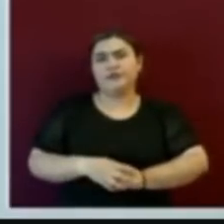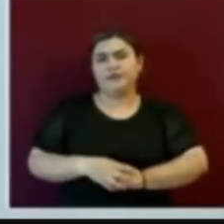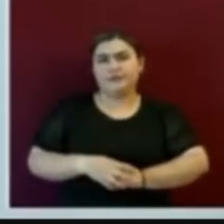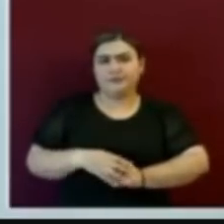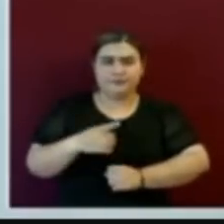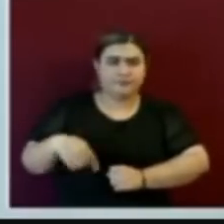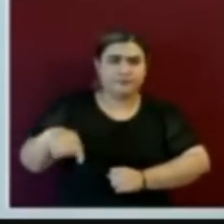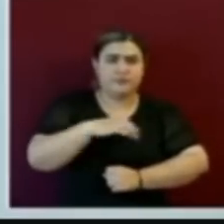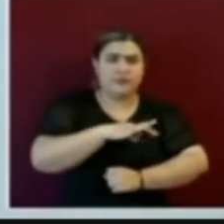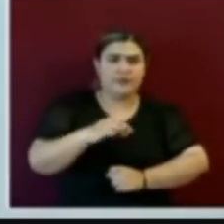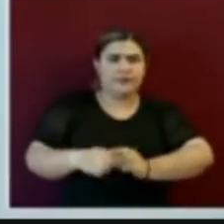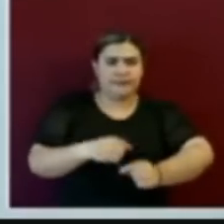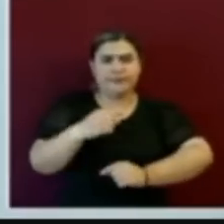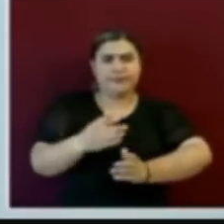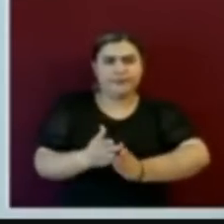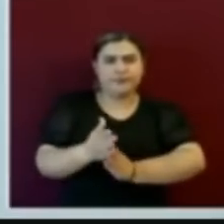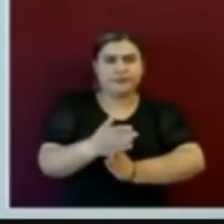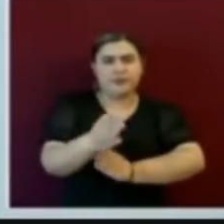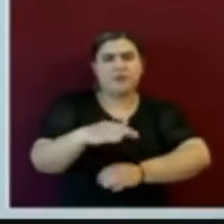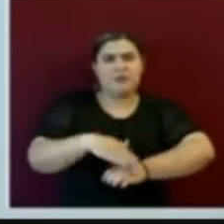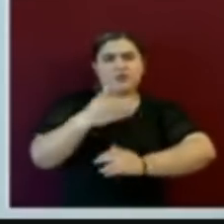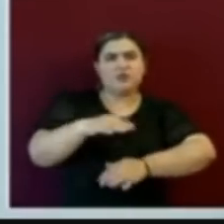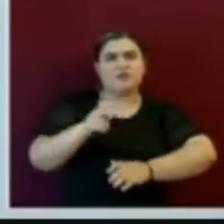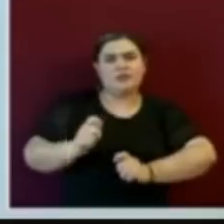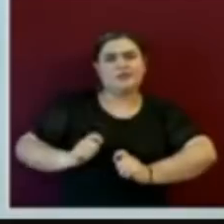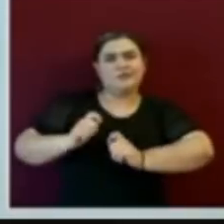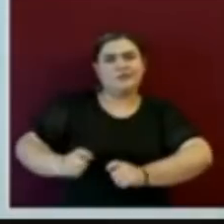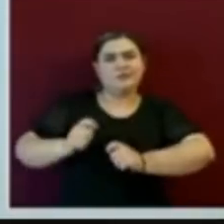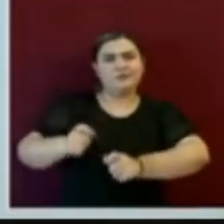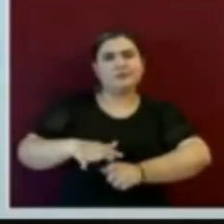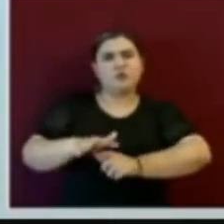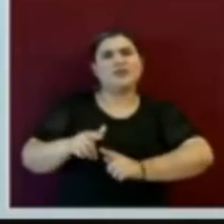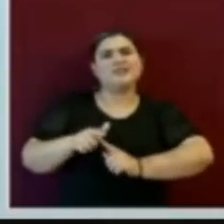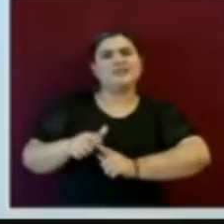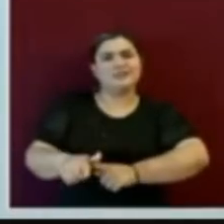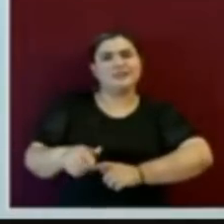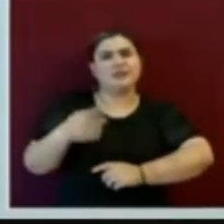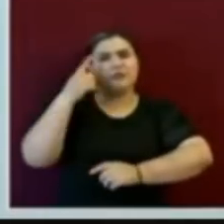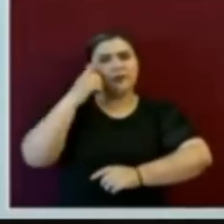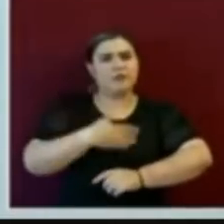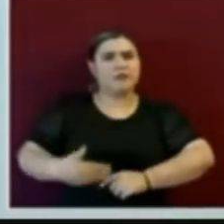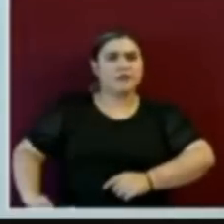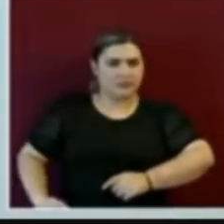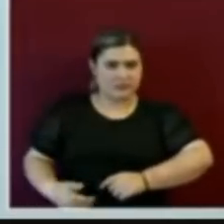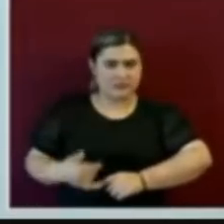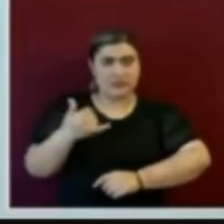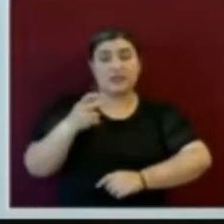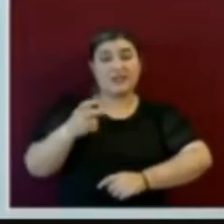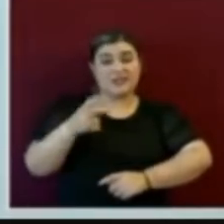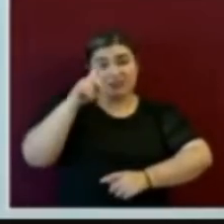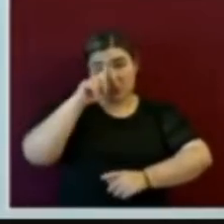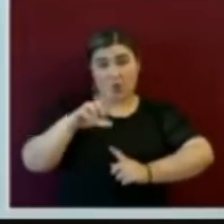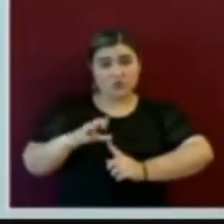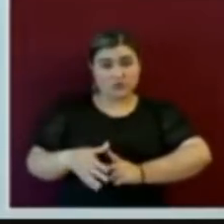de conducir el proceso de sucesión presidencial. Este consejo lo tenemos